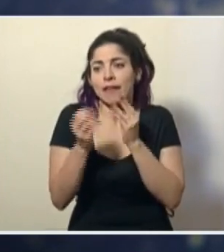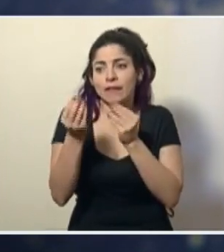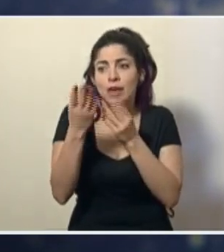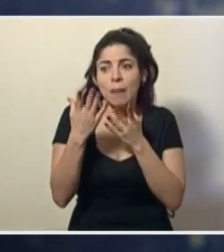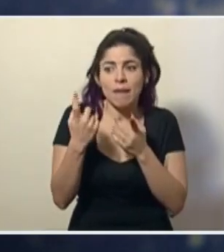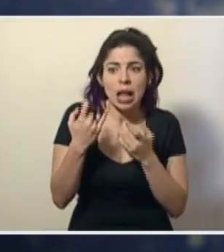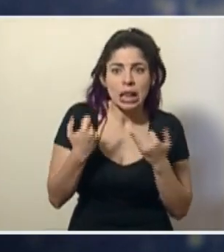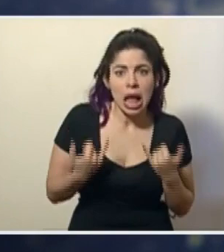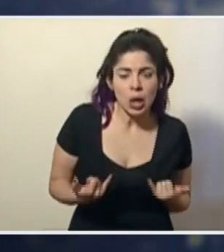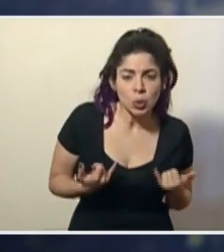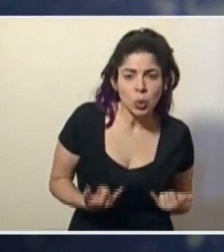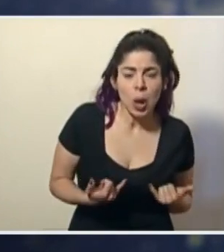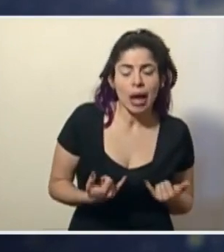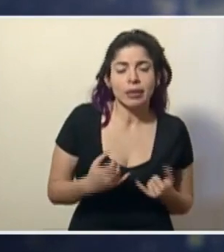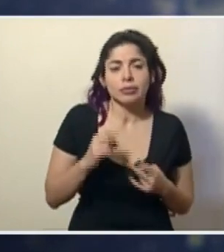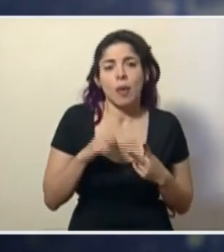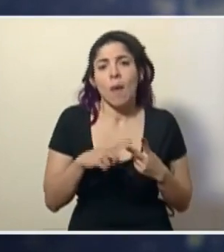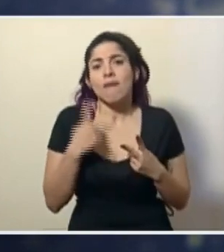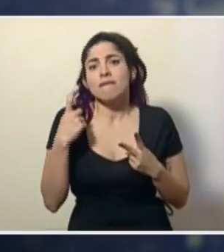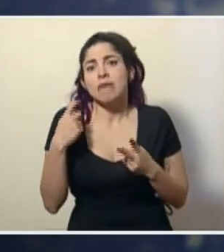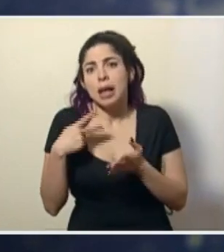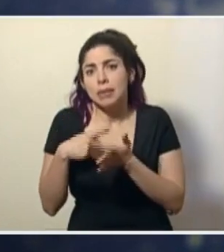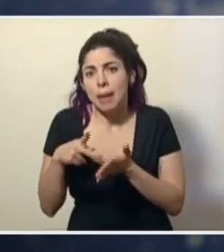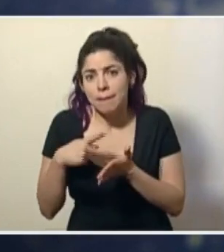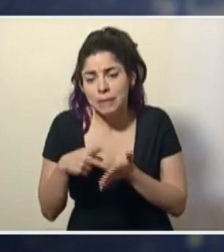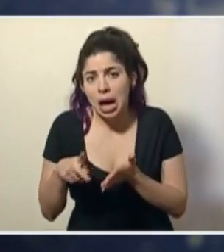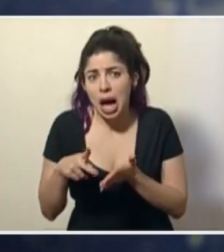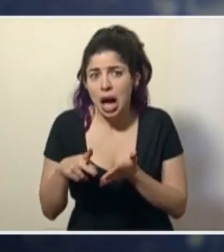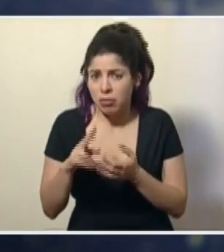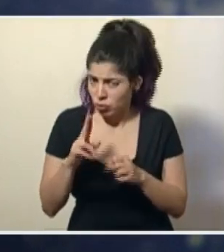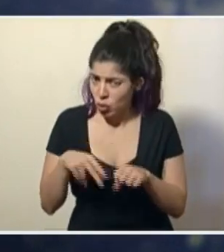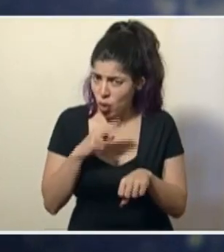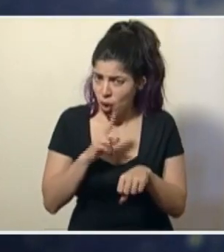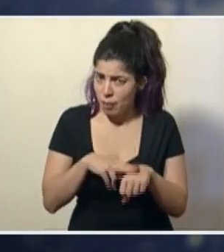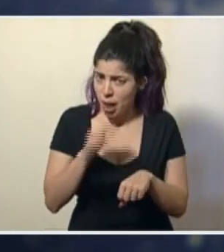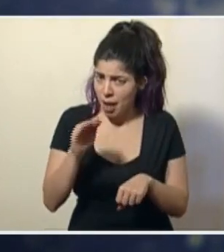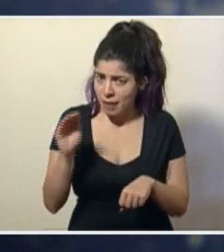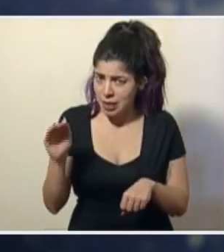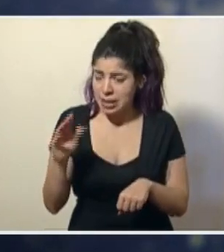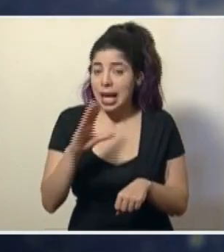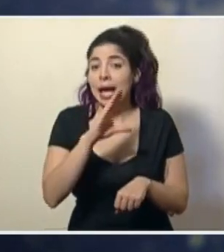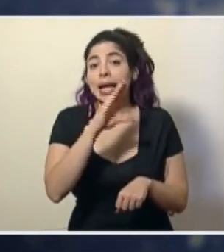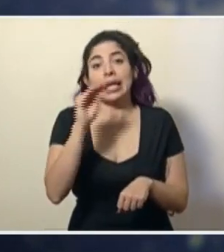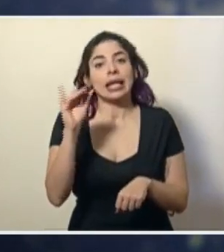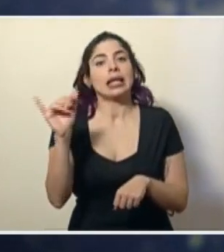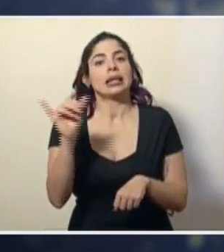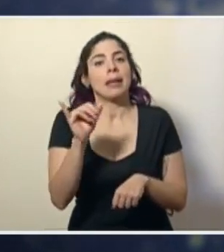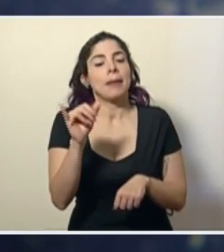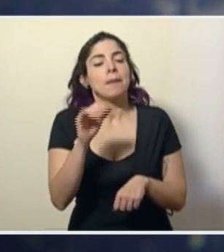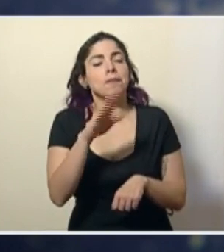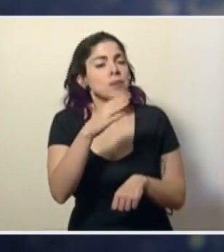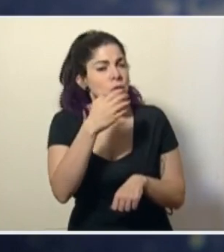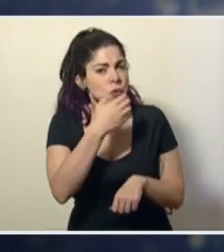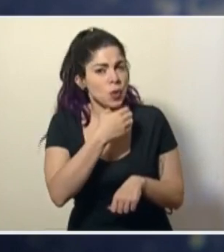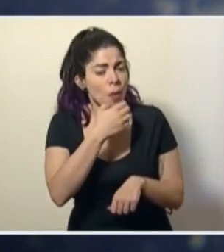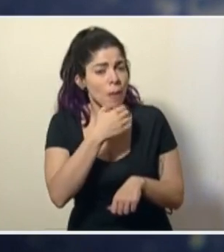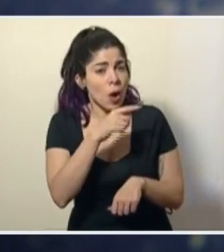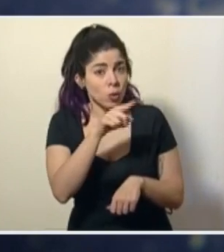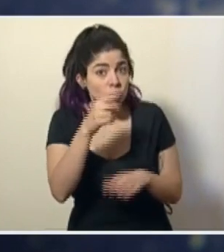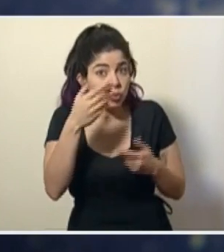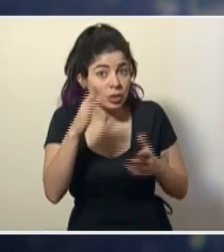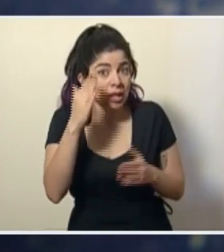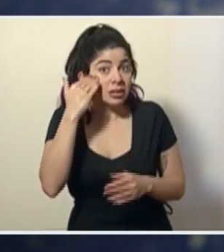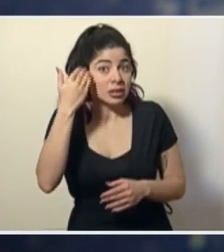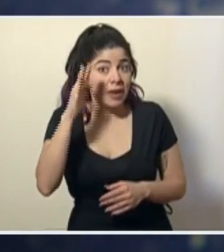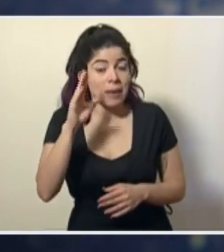datos desactualizados, faltas de pago? ¿Es regular esto? Y además, don Román, ¿sabían